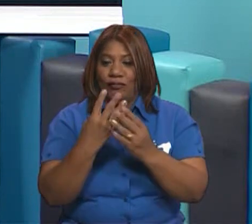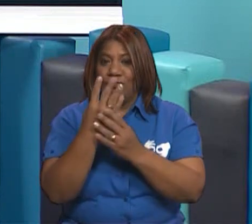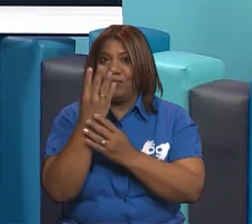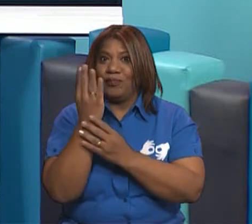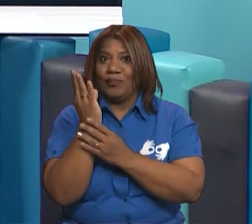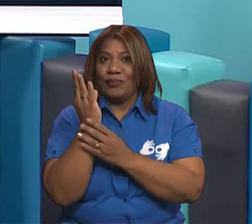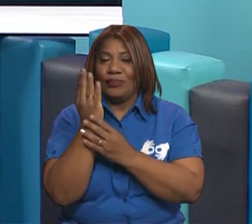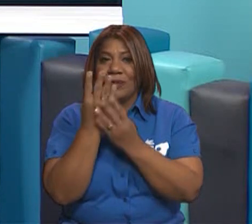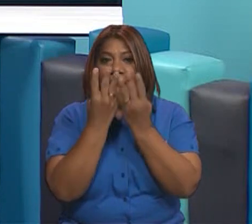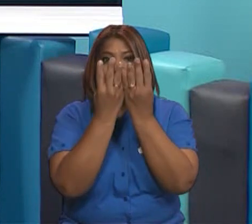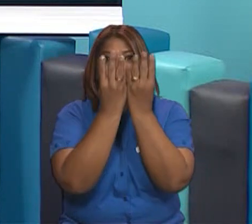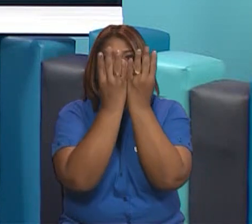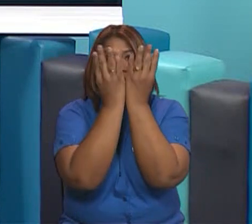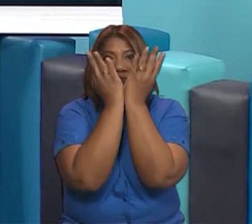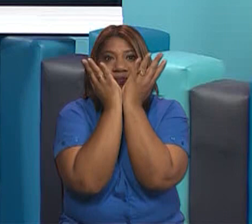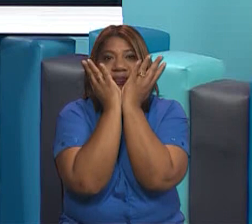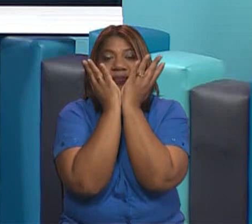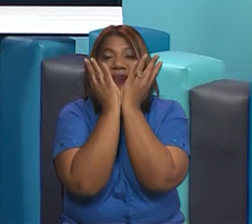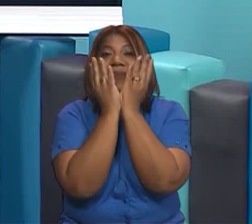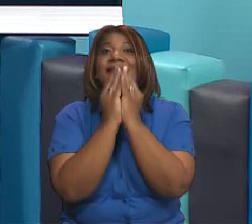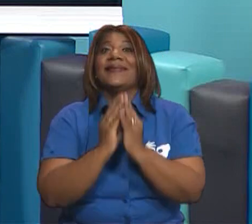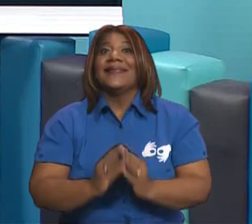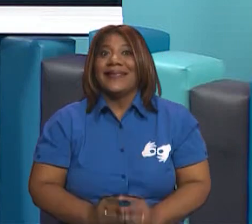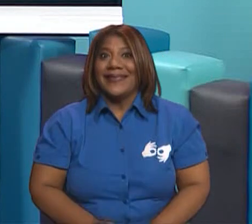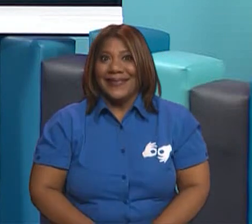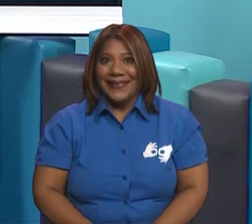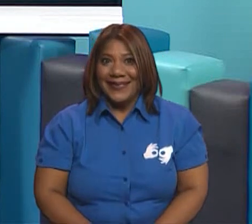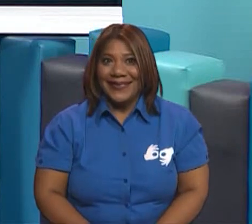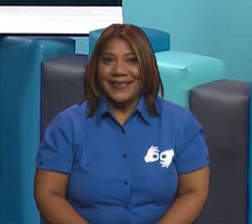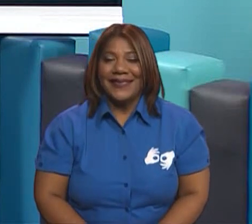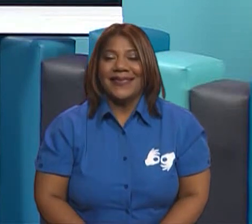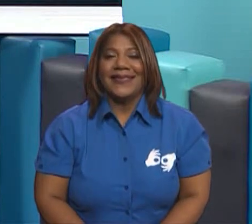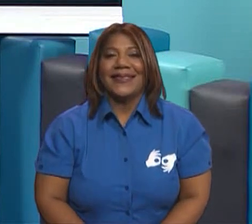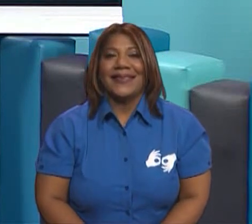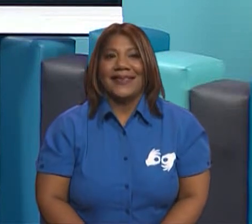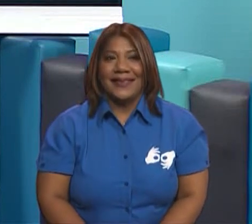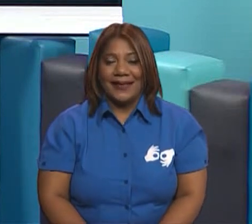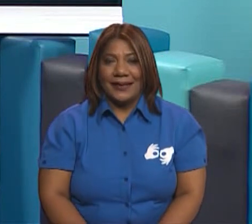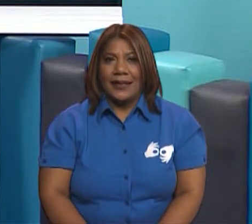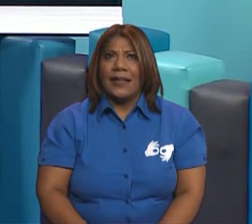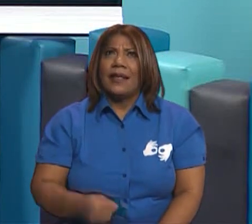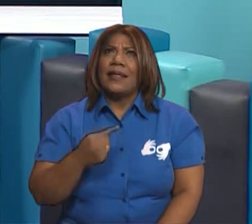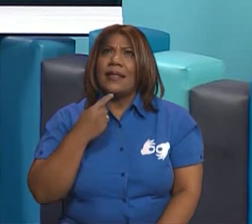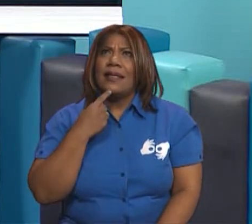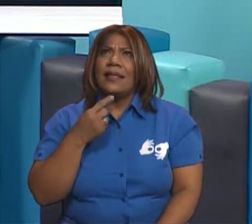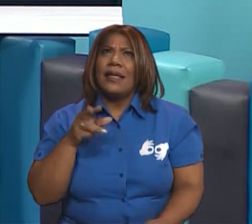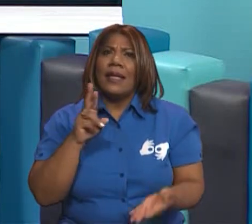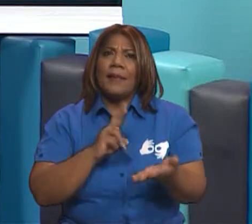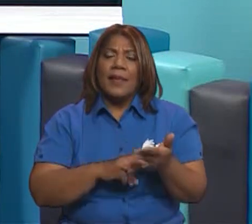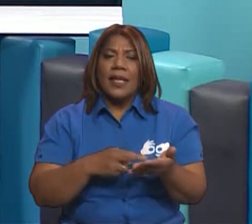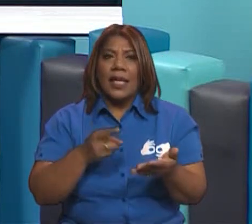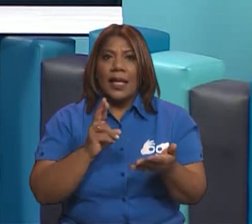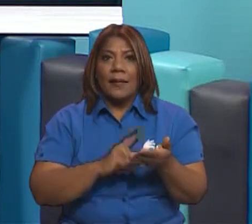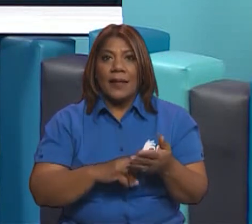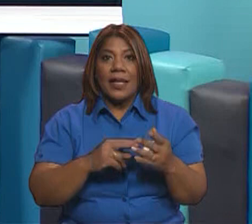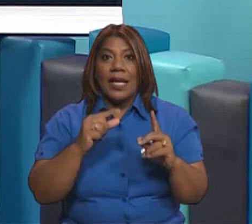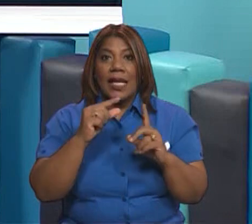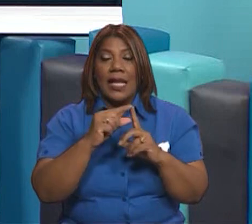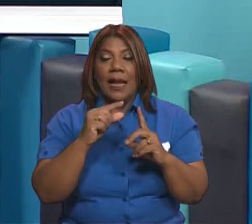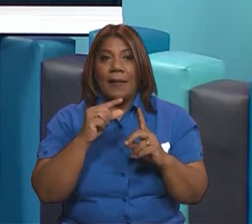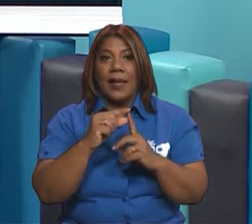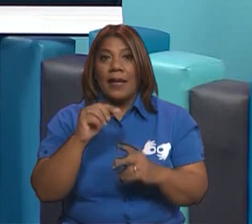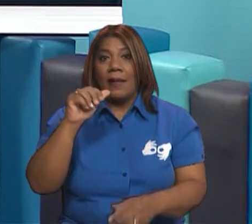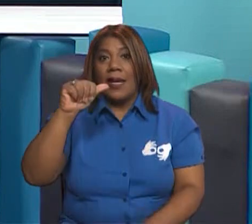replicar distintos ángulos, pero maestra, la escucho decir mucho ángulos. ¿De qué se trata? Vamos a verlo